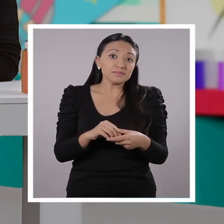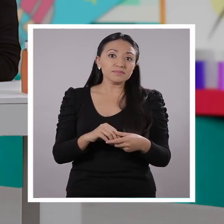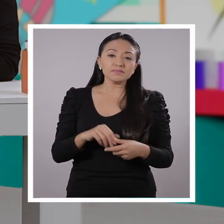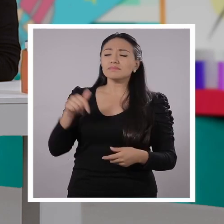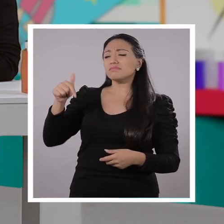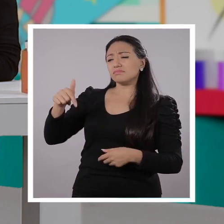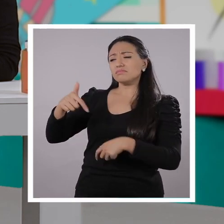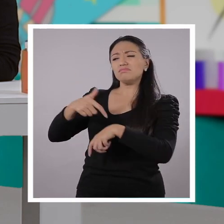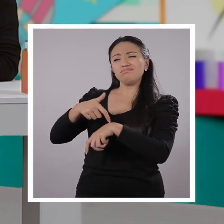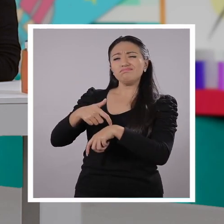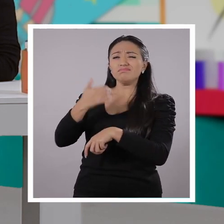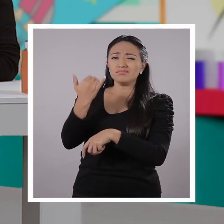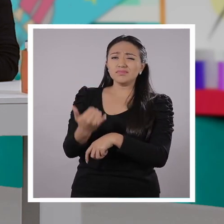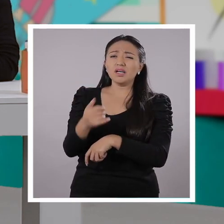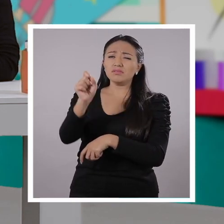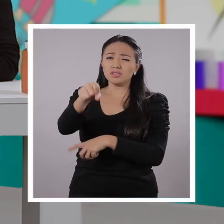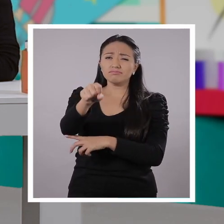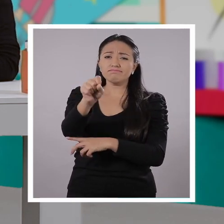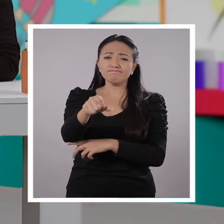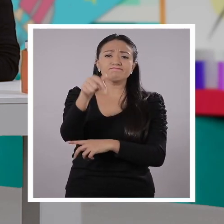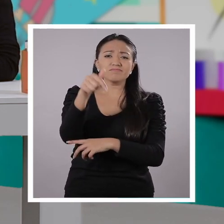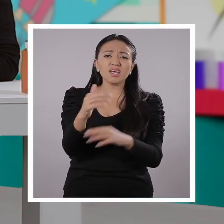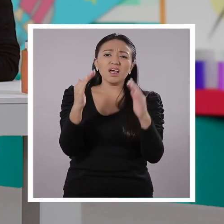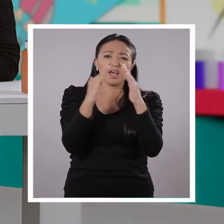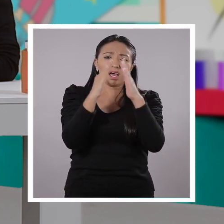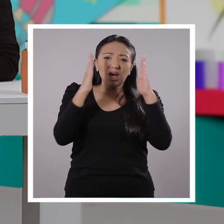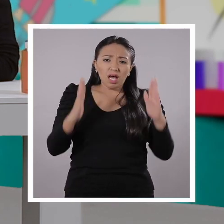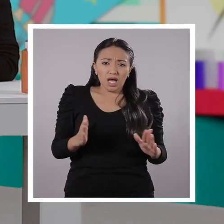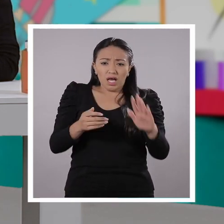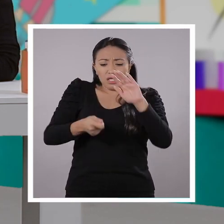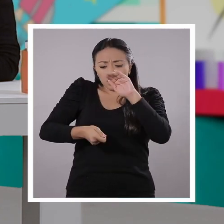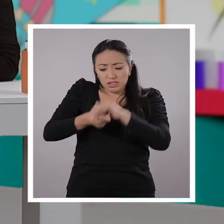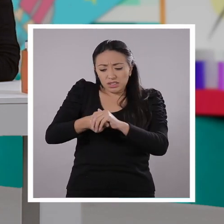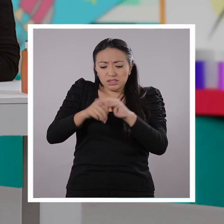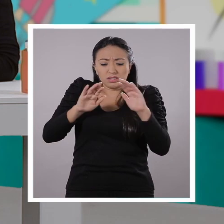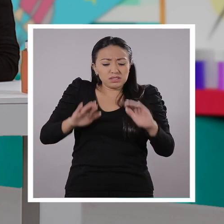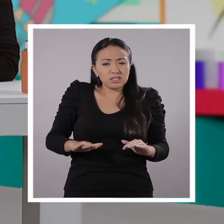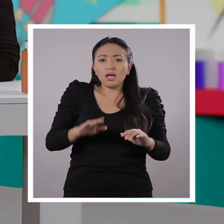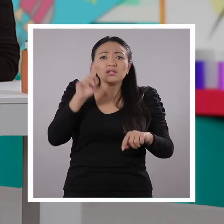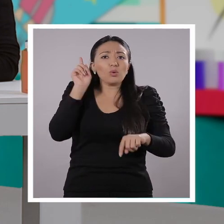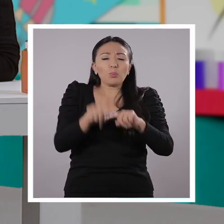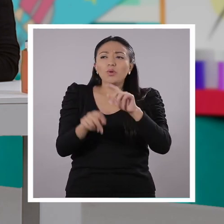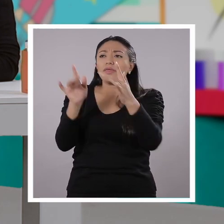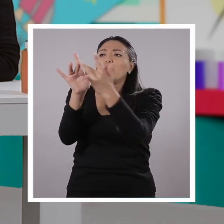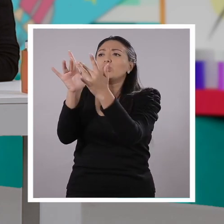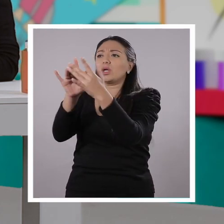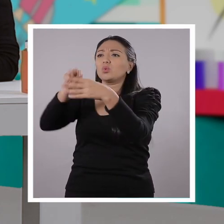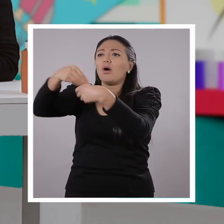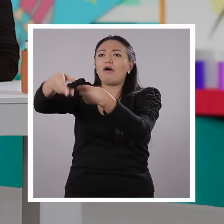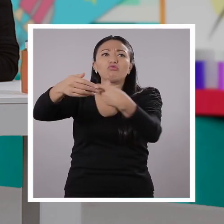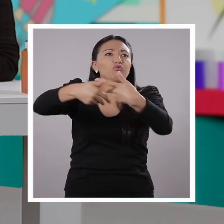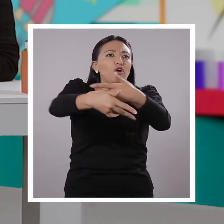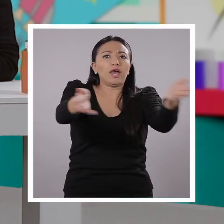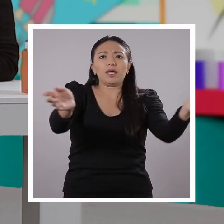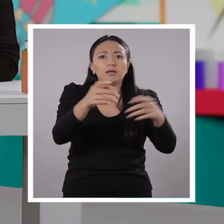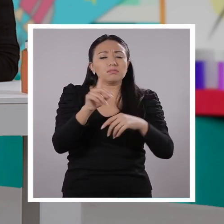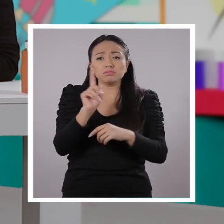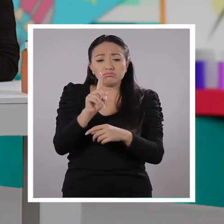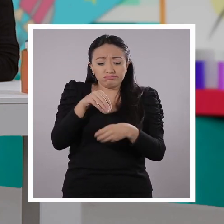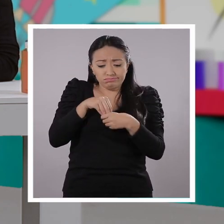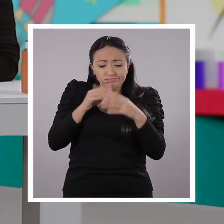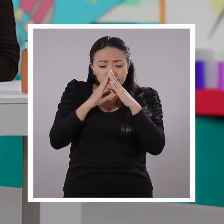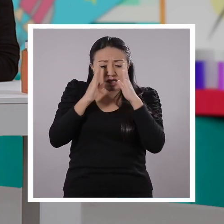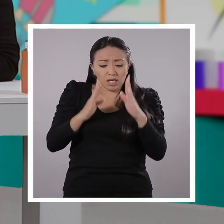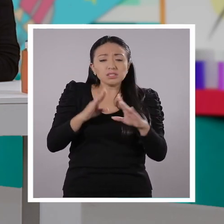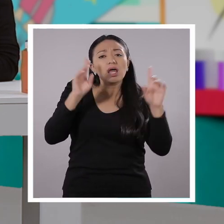Uh-huh. Sobre todo en estos momentos en los que tenemos que estar en casa, uh-huh, protegidos, no podemos estar en contacto con muchos de nuestros seres